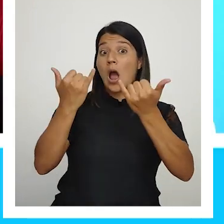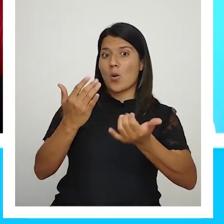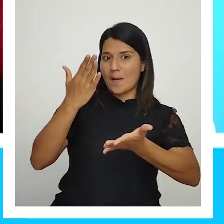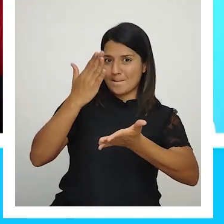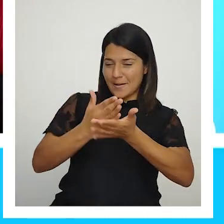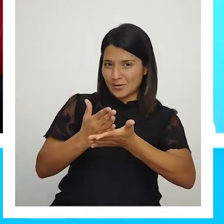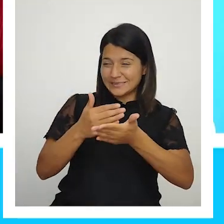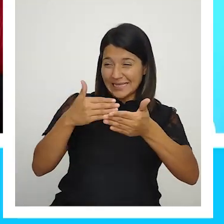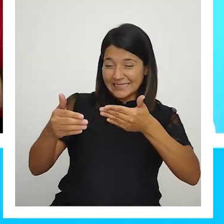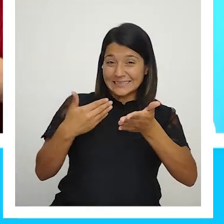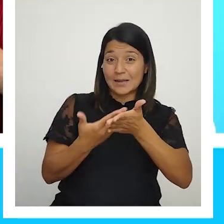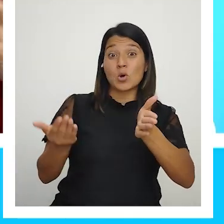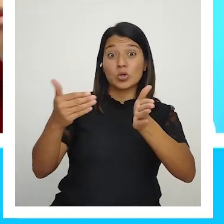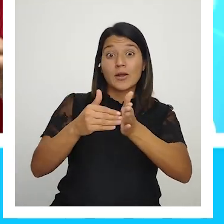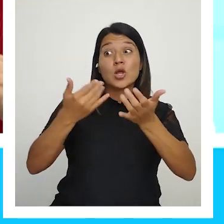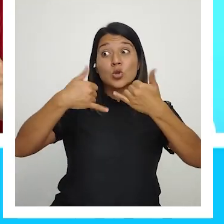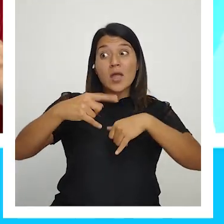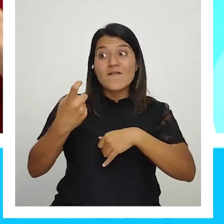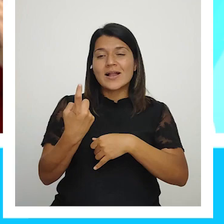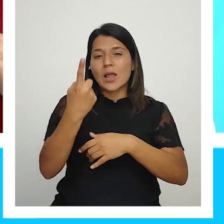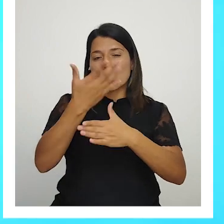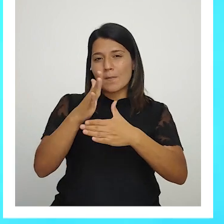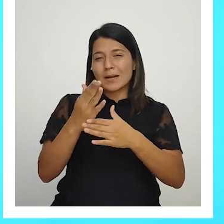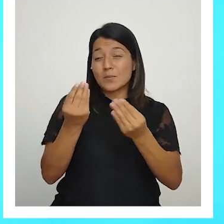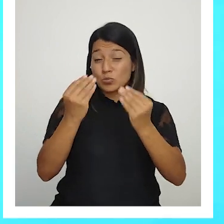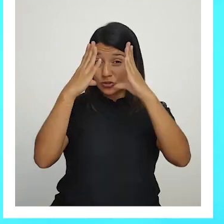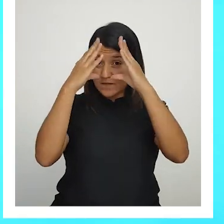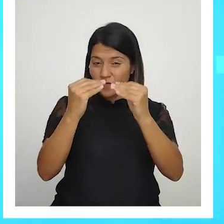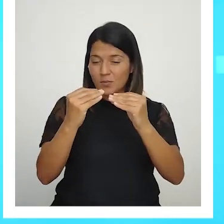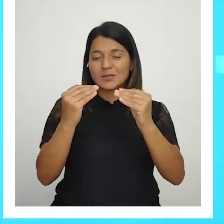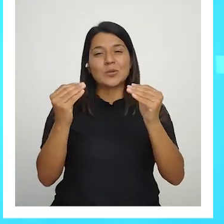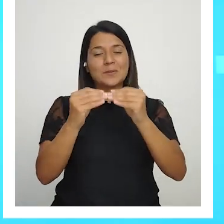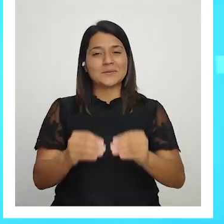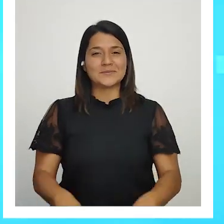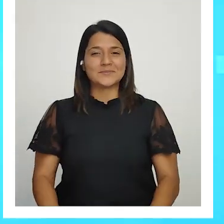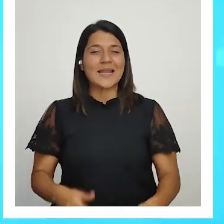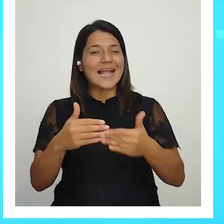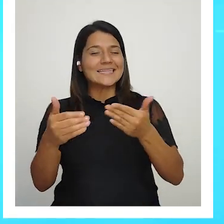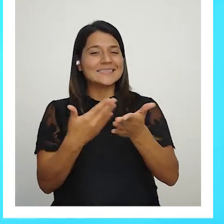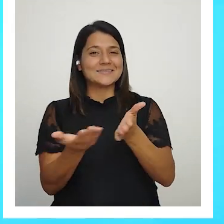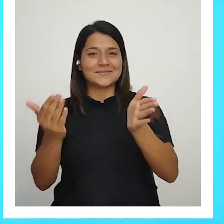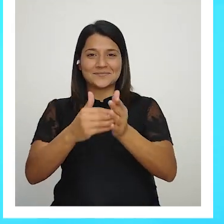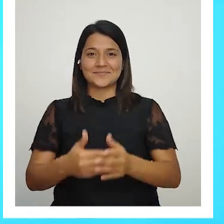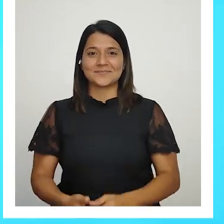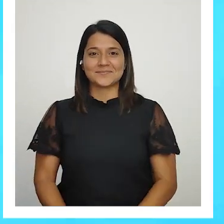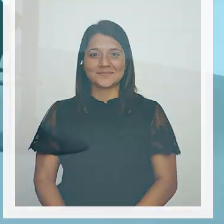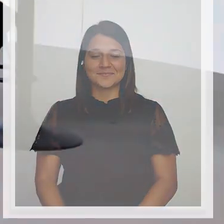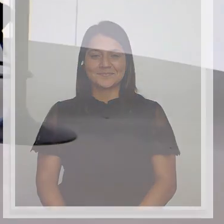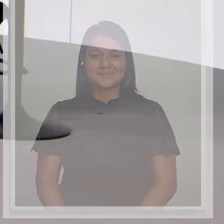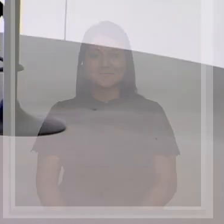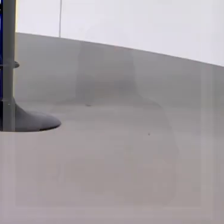pausa. Glenda, ya casi volvemos porque nos queda todavía un bloque y mucha información que cubrir. Perfecto. Ya casi volvemos.